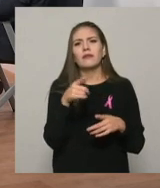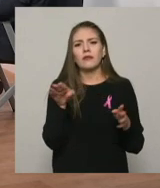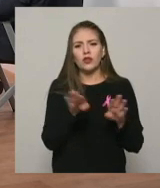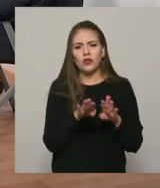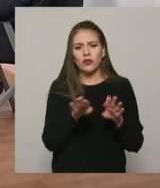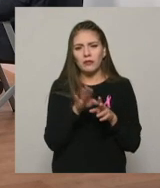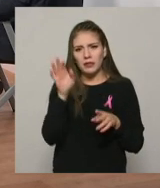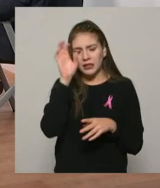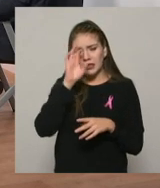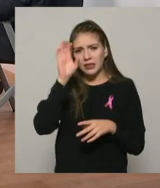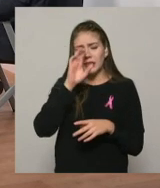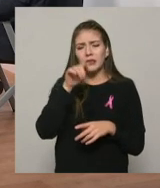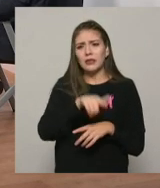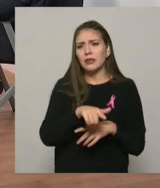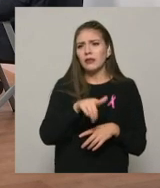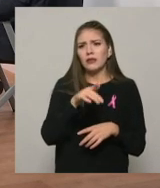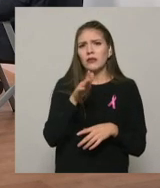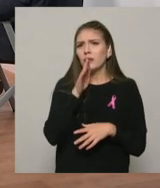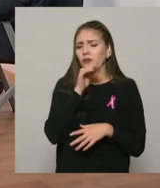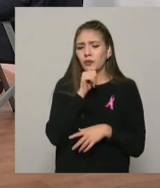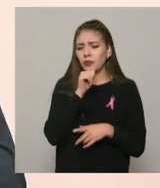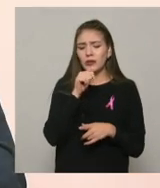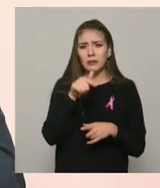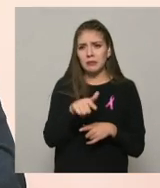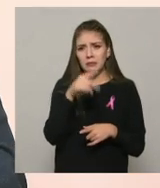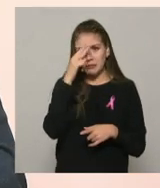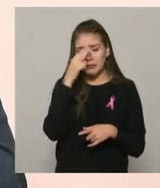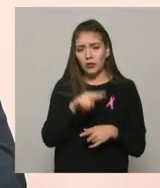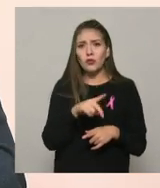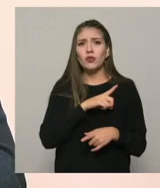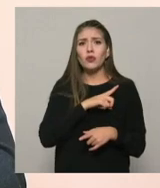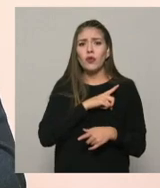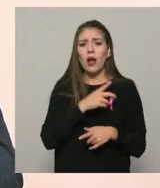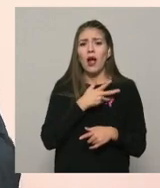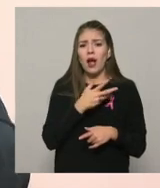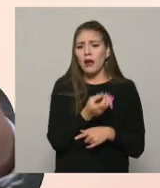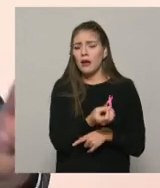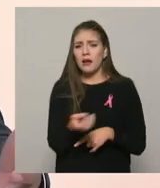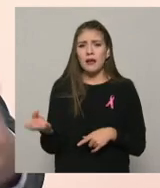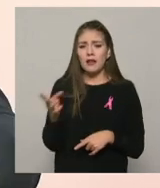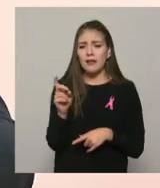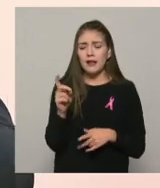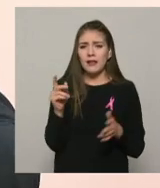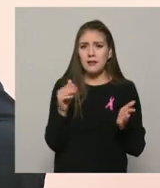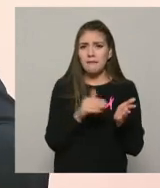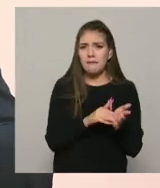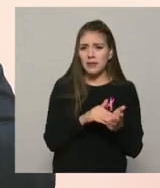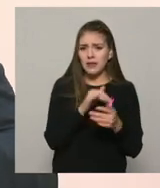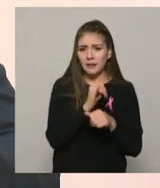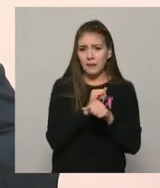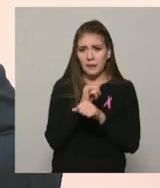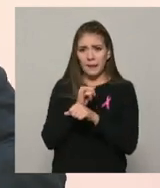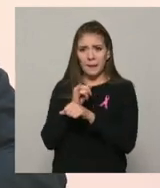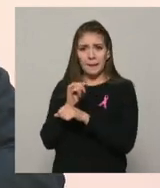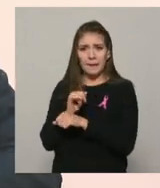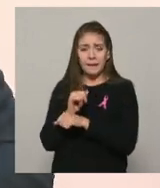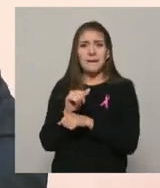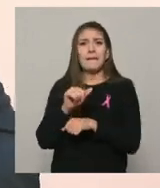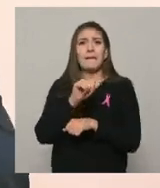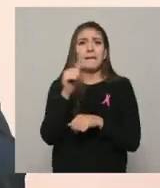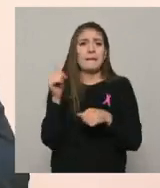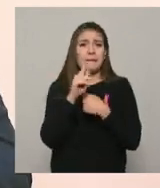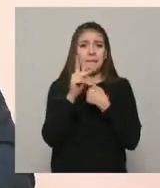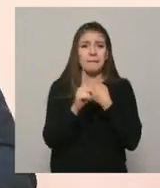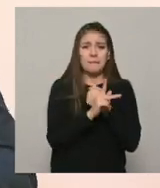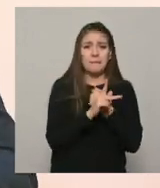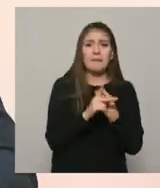campo. No puede ser que México tenga solo 30,000 investigadores cuando otros países de un desarrollo menor al